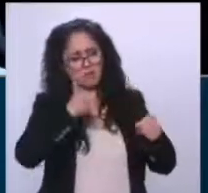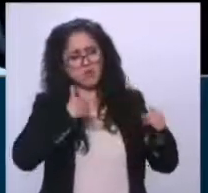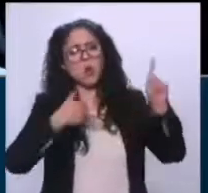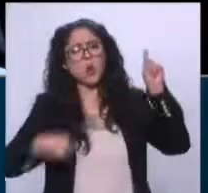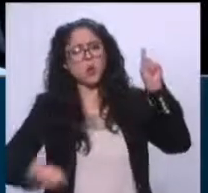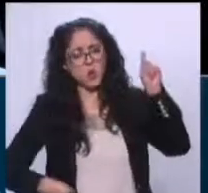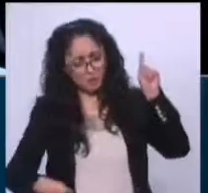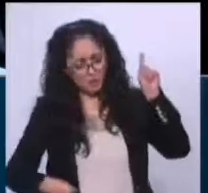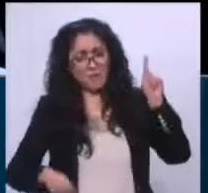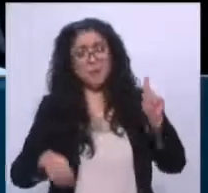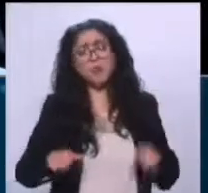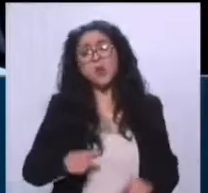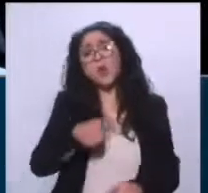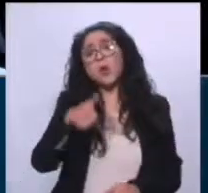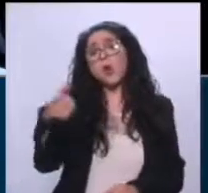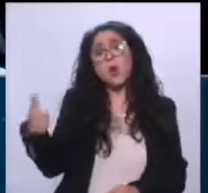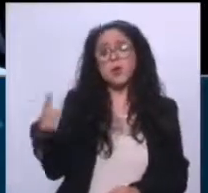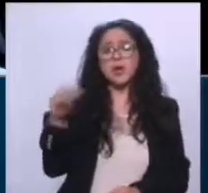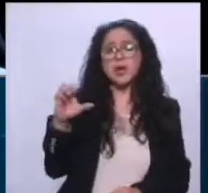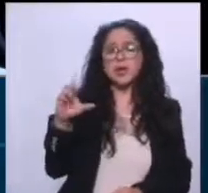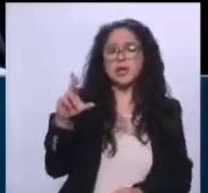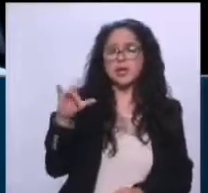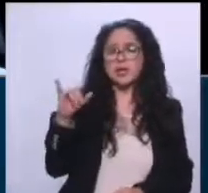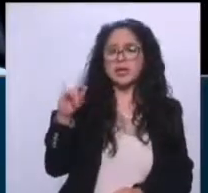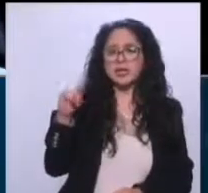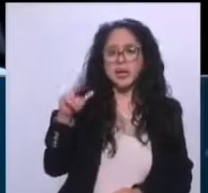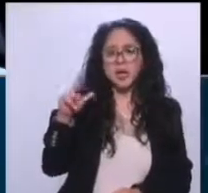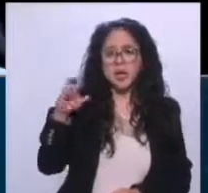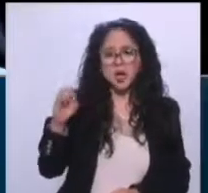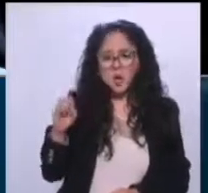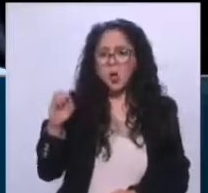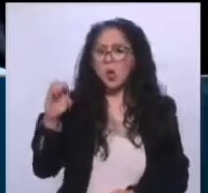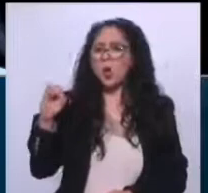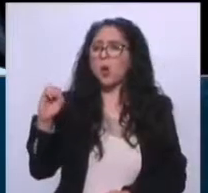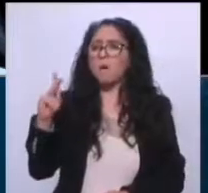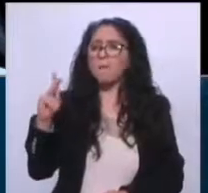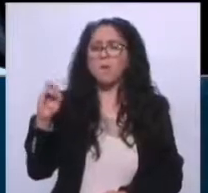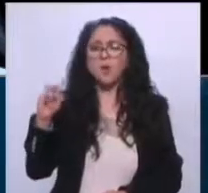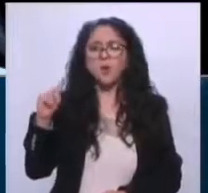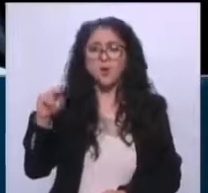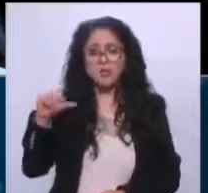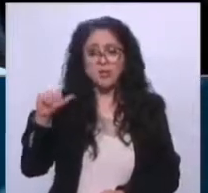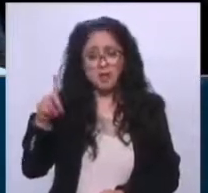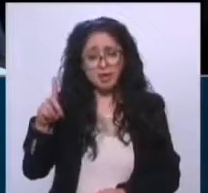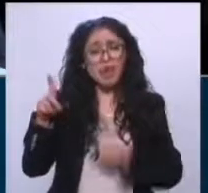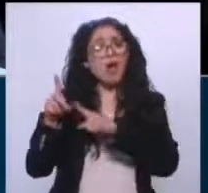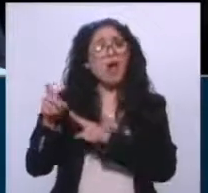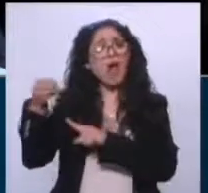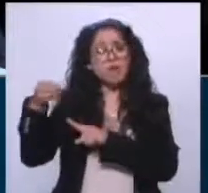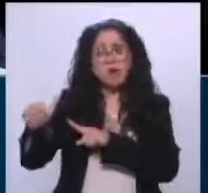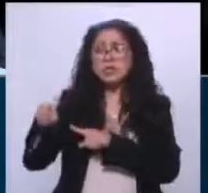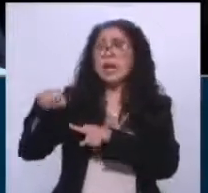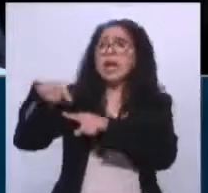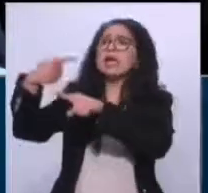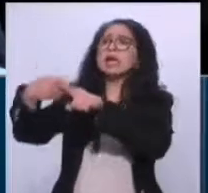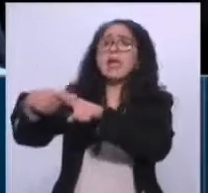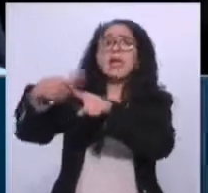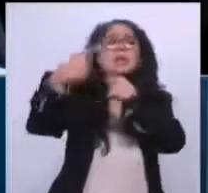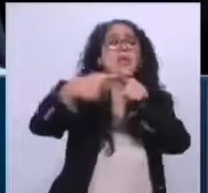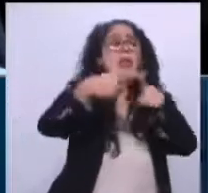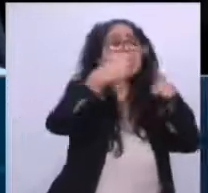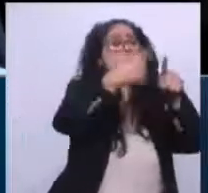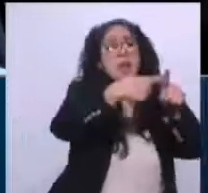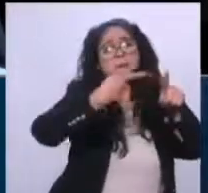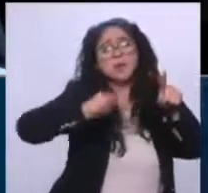de oportunidad, en donde sí tendría que entregar otro, tipo el caso Lozoya. Es correcto, o sea, la comparación de estos medios de